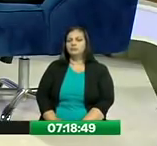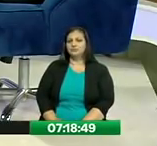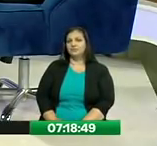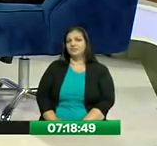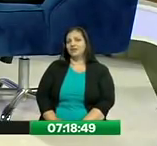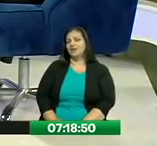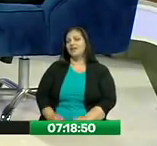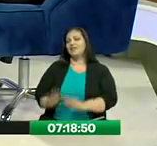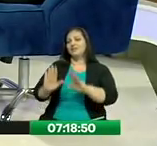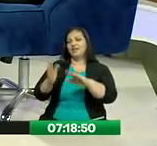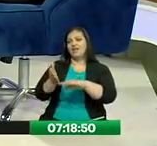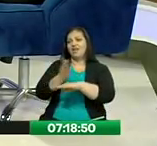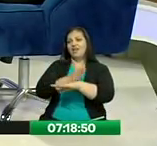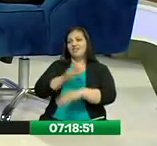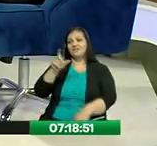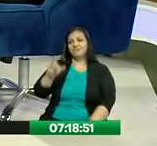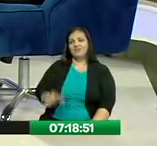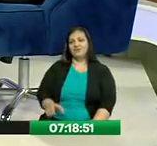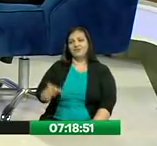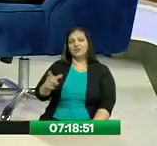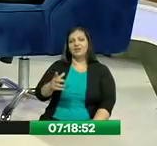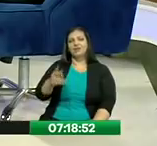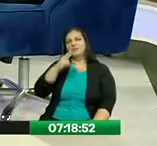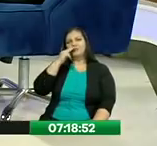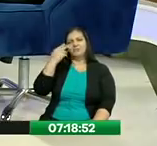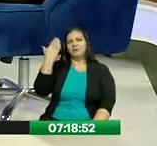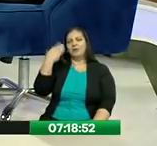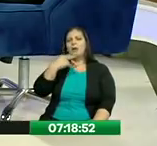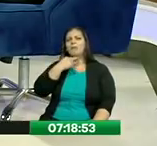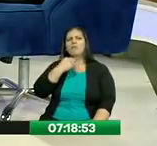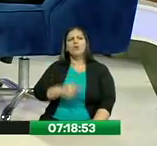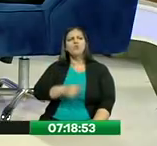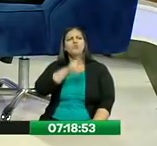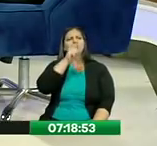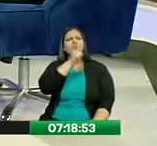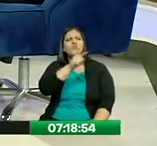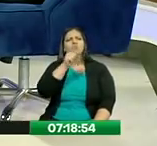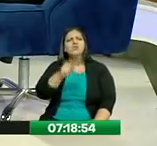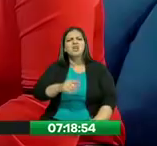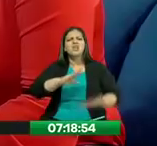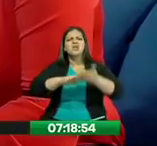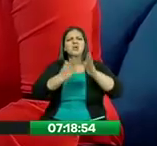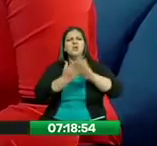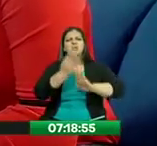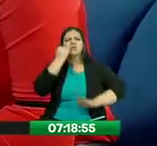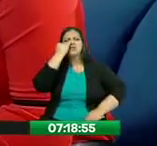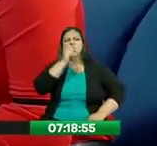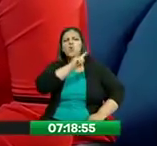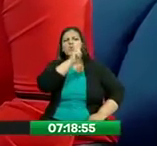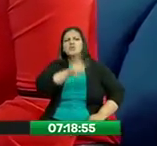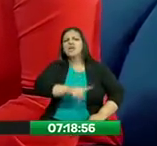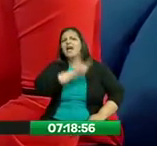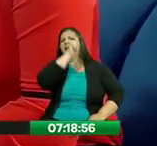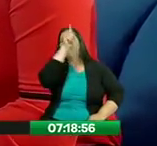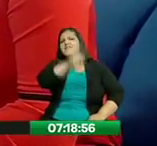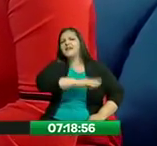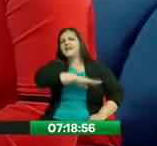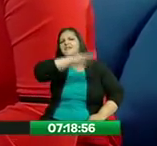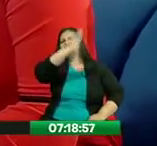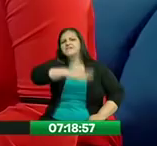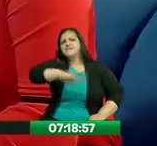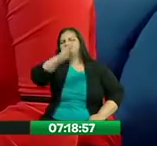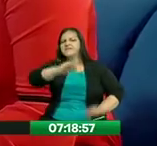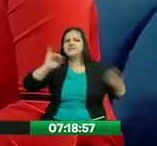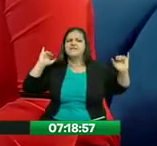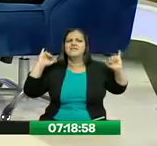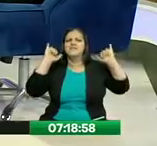páramo? Creo que resintió tanto a la dirigencia indígena que el día de la noche, del diálogo por la paz, el propio Jaime